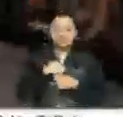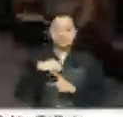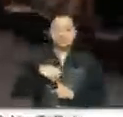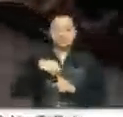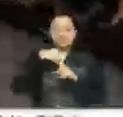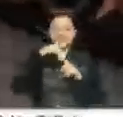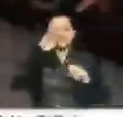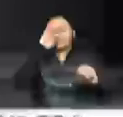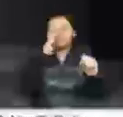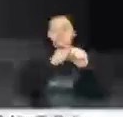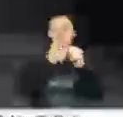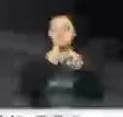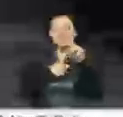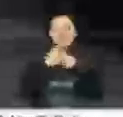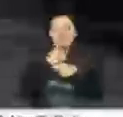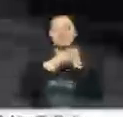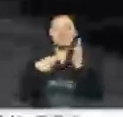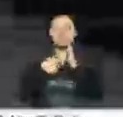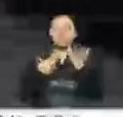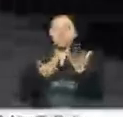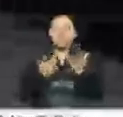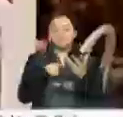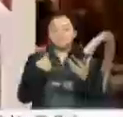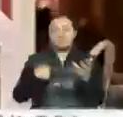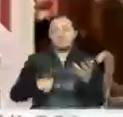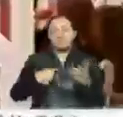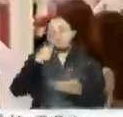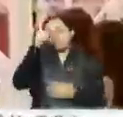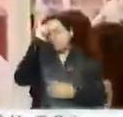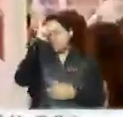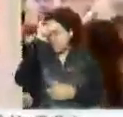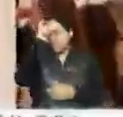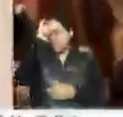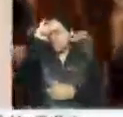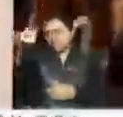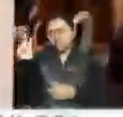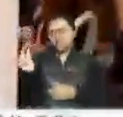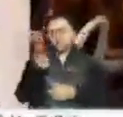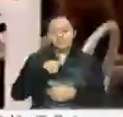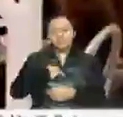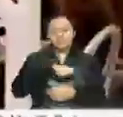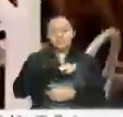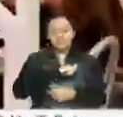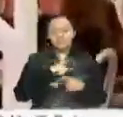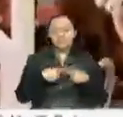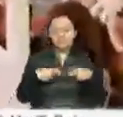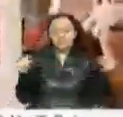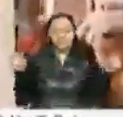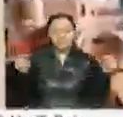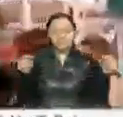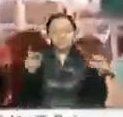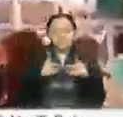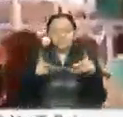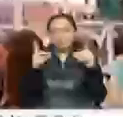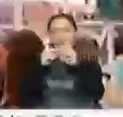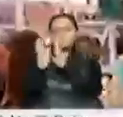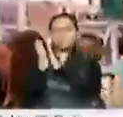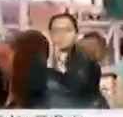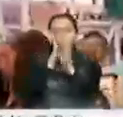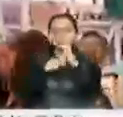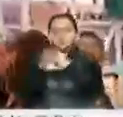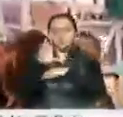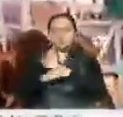principales destinos de exportación se encuentran China, Turquía, Italia, España y Japón, de acuerdo con los datos del Banco